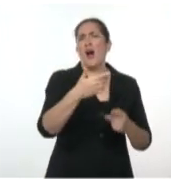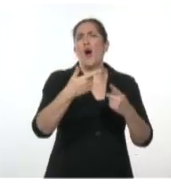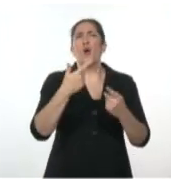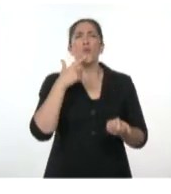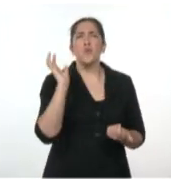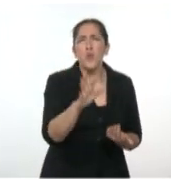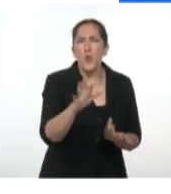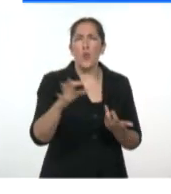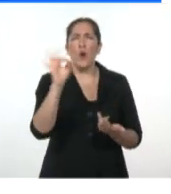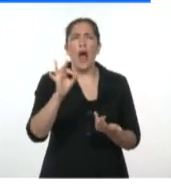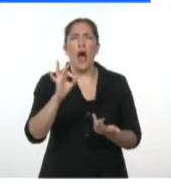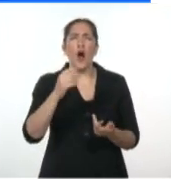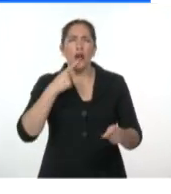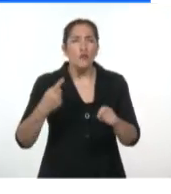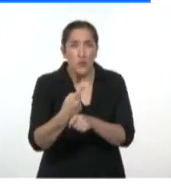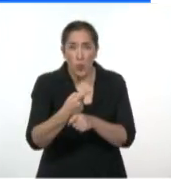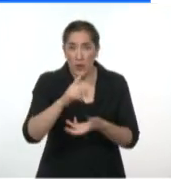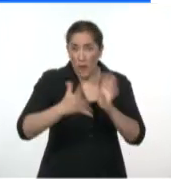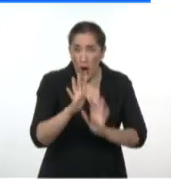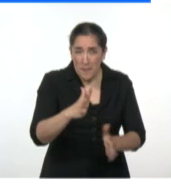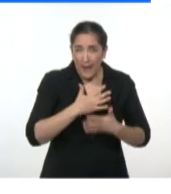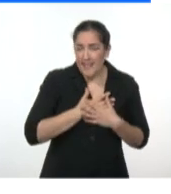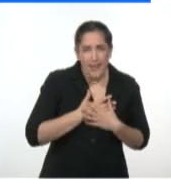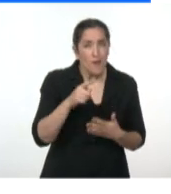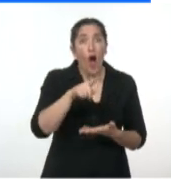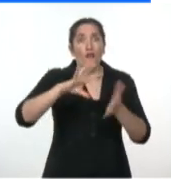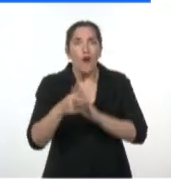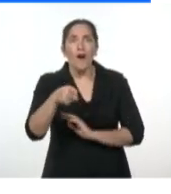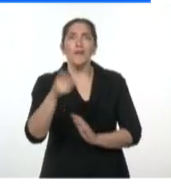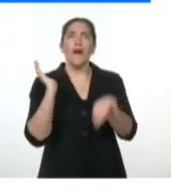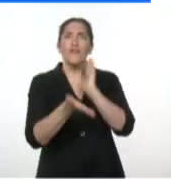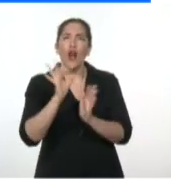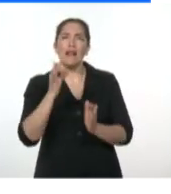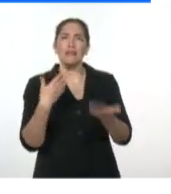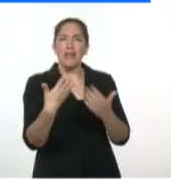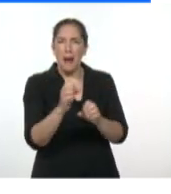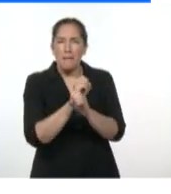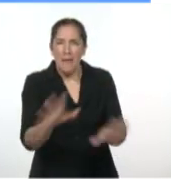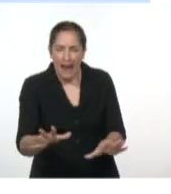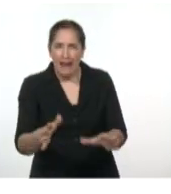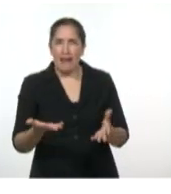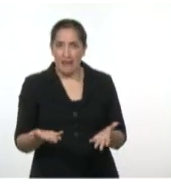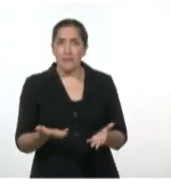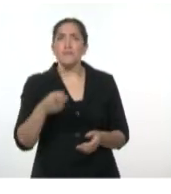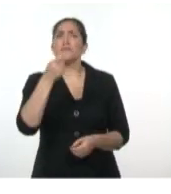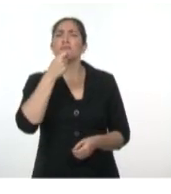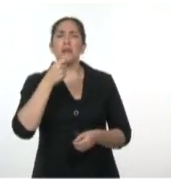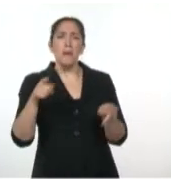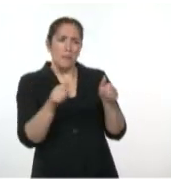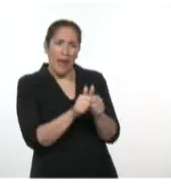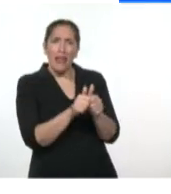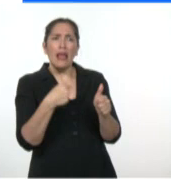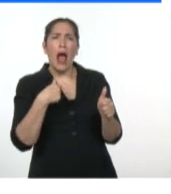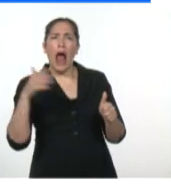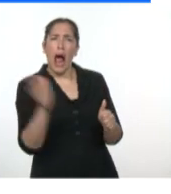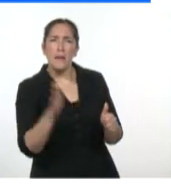no son una forma particular de quererse. Son formas de violencia o de maltrato. Ponele que tu pareja te amenaza con que si no haces algo